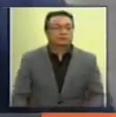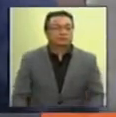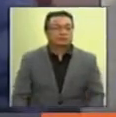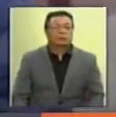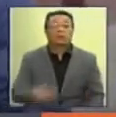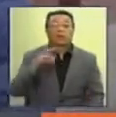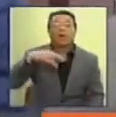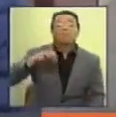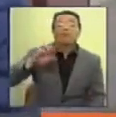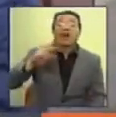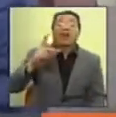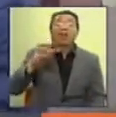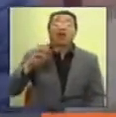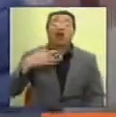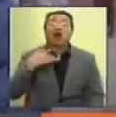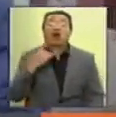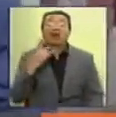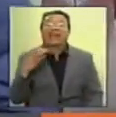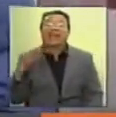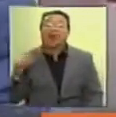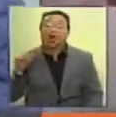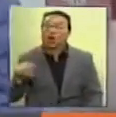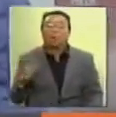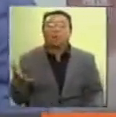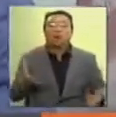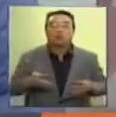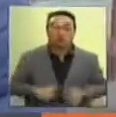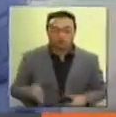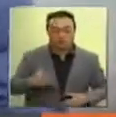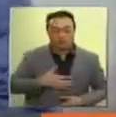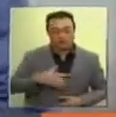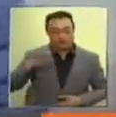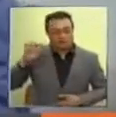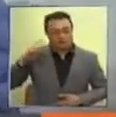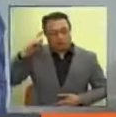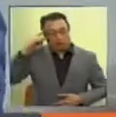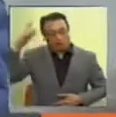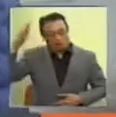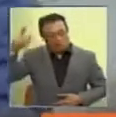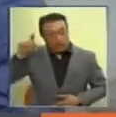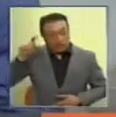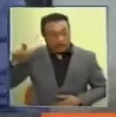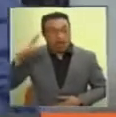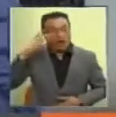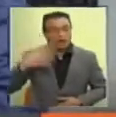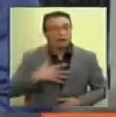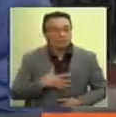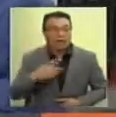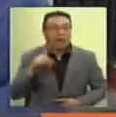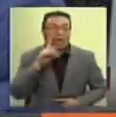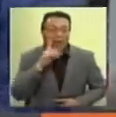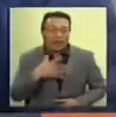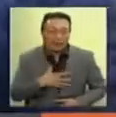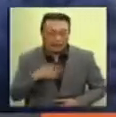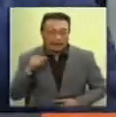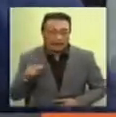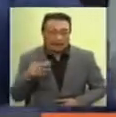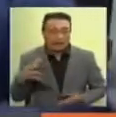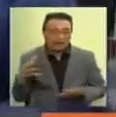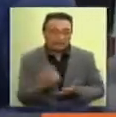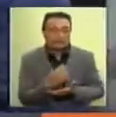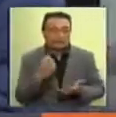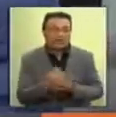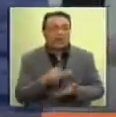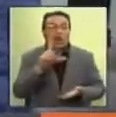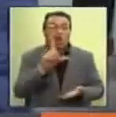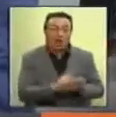La fuente Mardoqueo nace por el sueño de mi papá de poder abrir, o sea, de poder tener